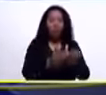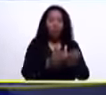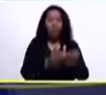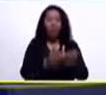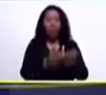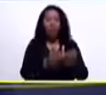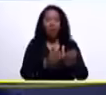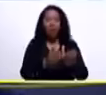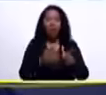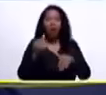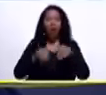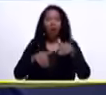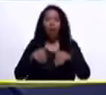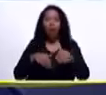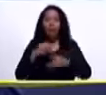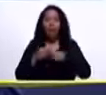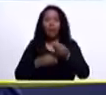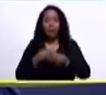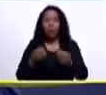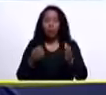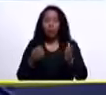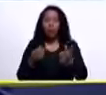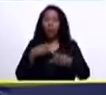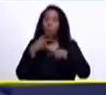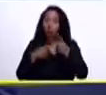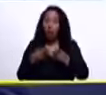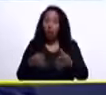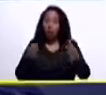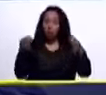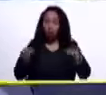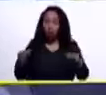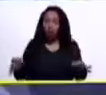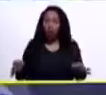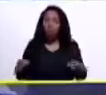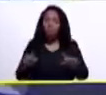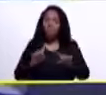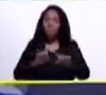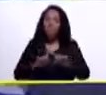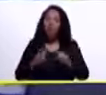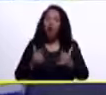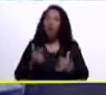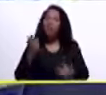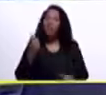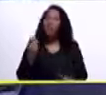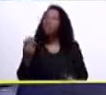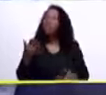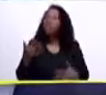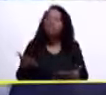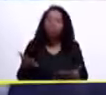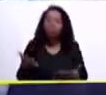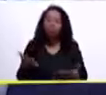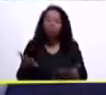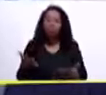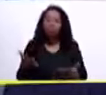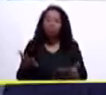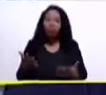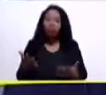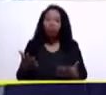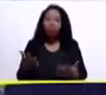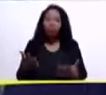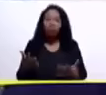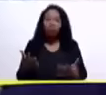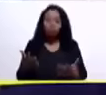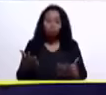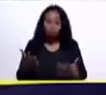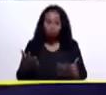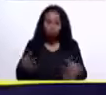política. Está bien, perfecto. Pero nos falta ahora dar el gran salto.